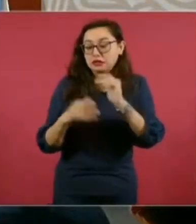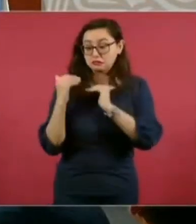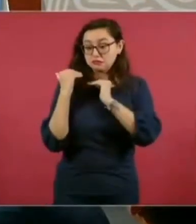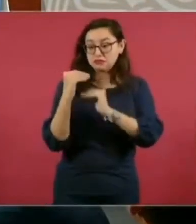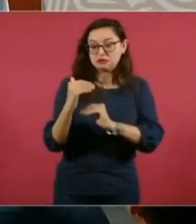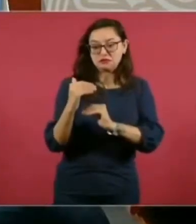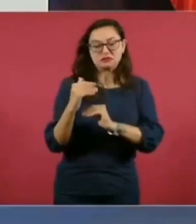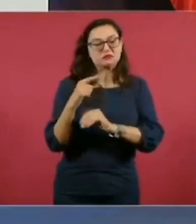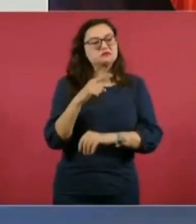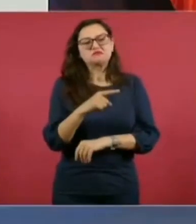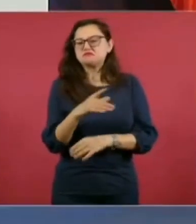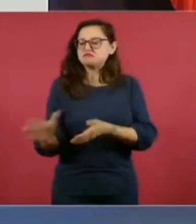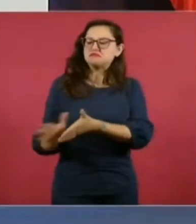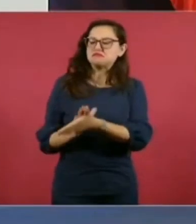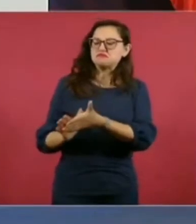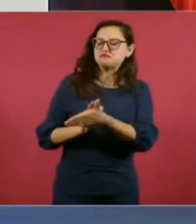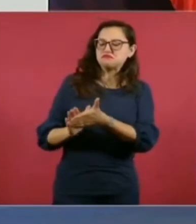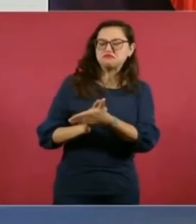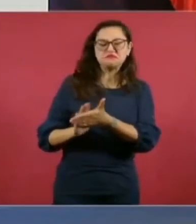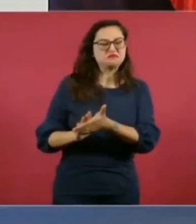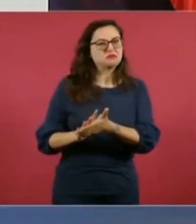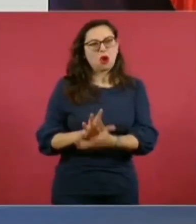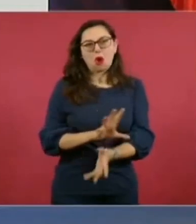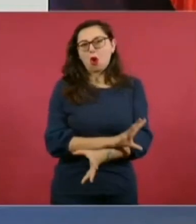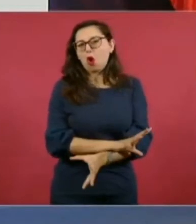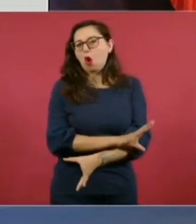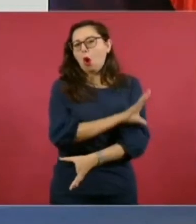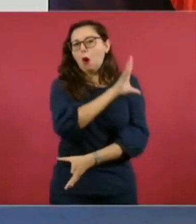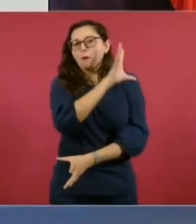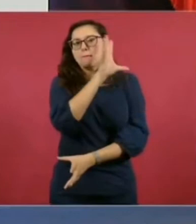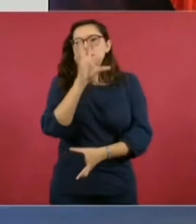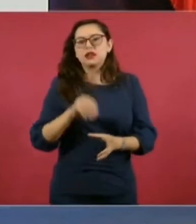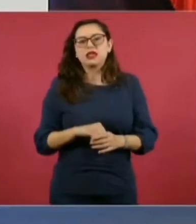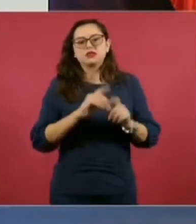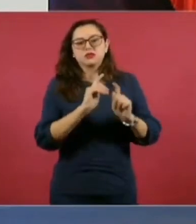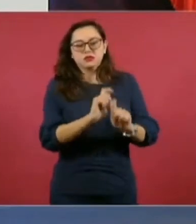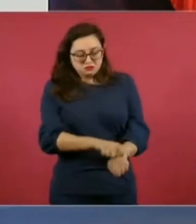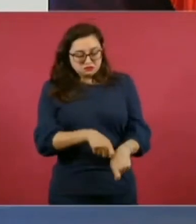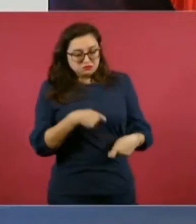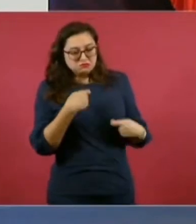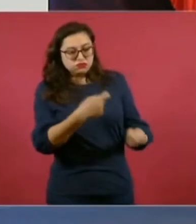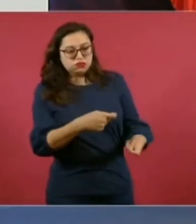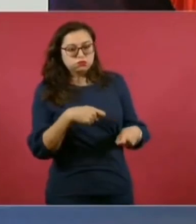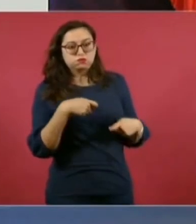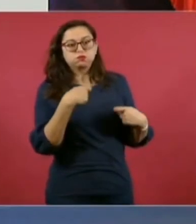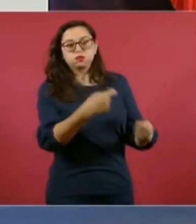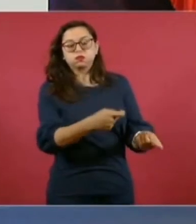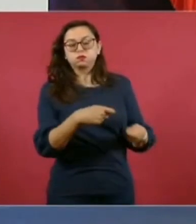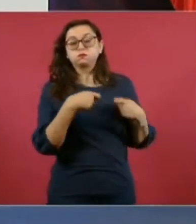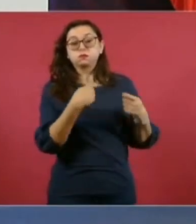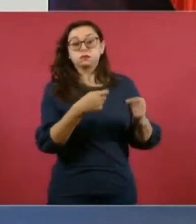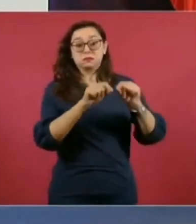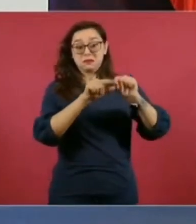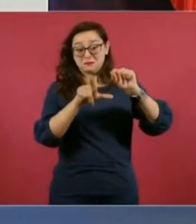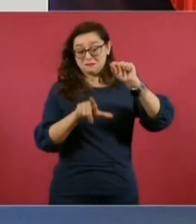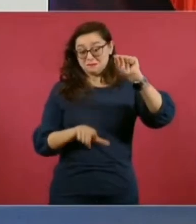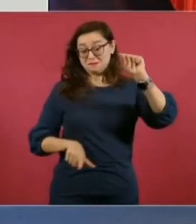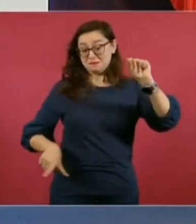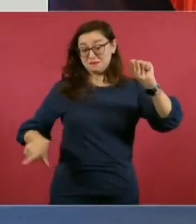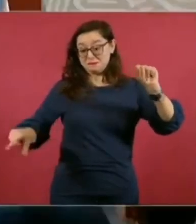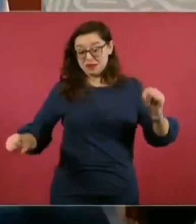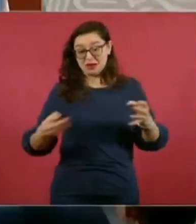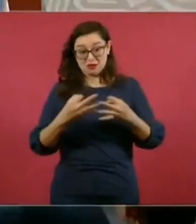llegaron a entregar en el periodo neoliberal más de la mitad de nuestro territorio